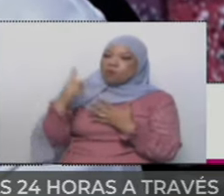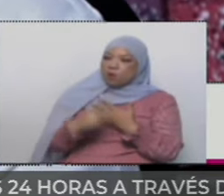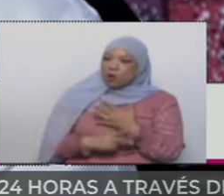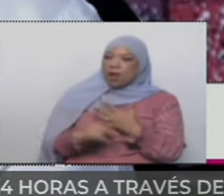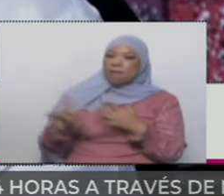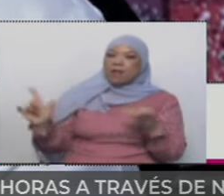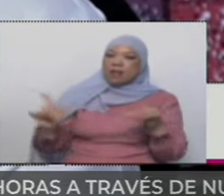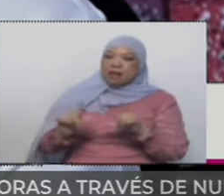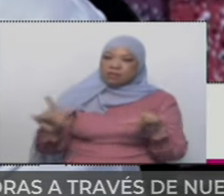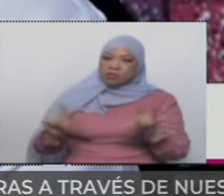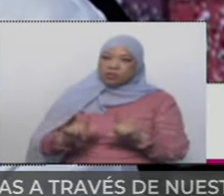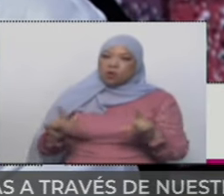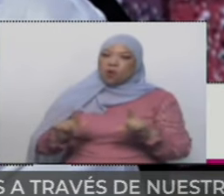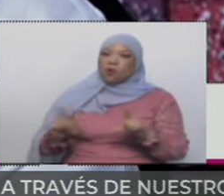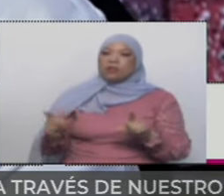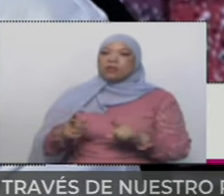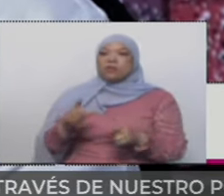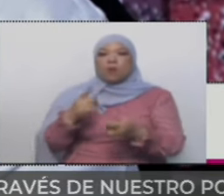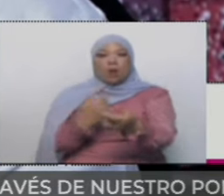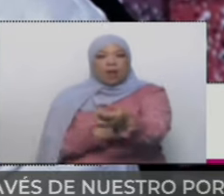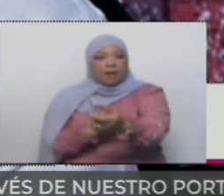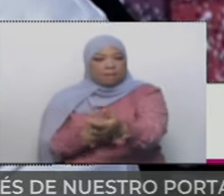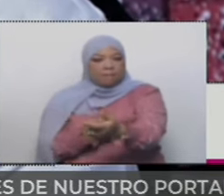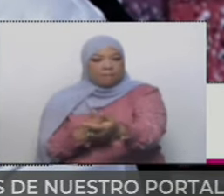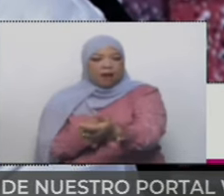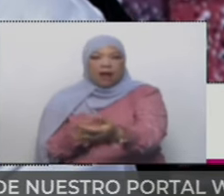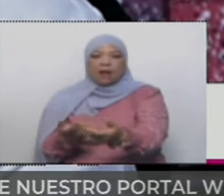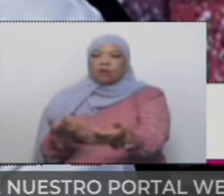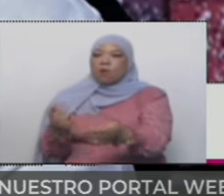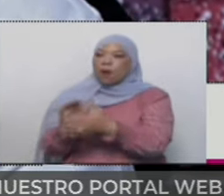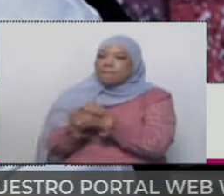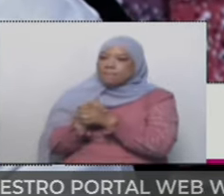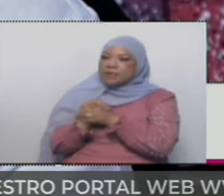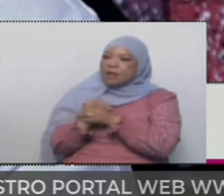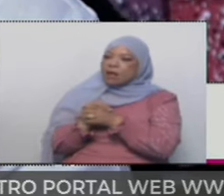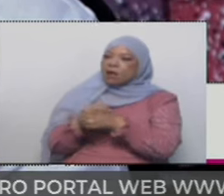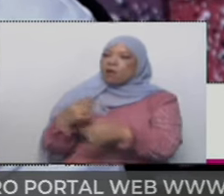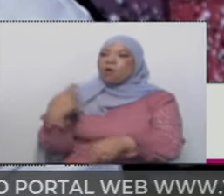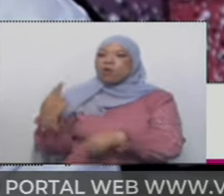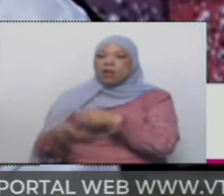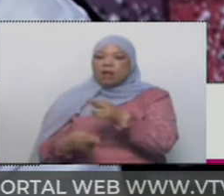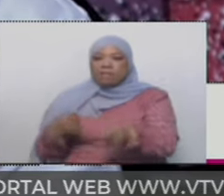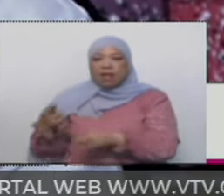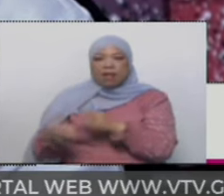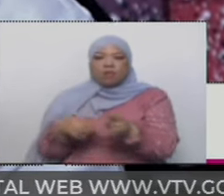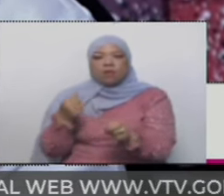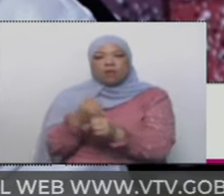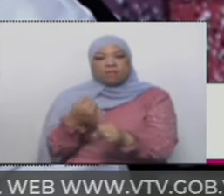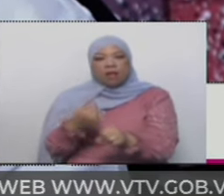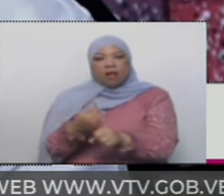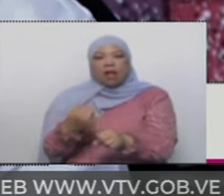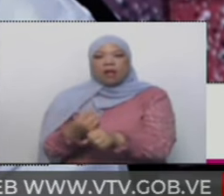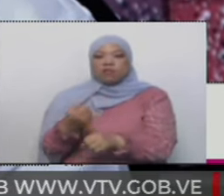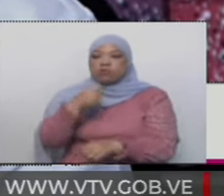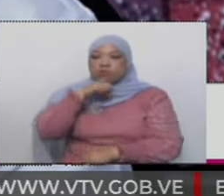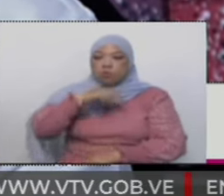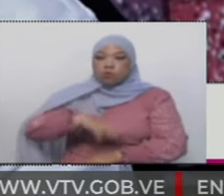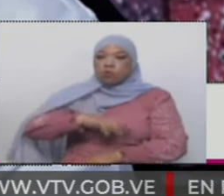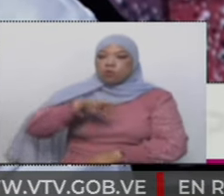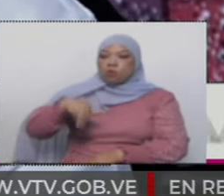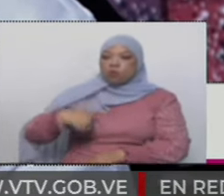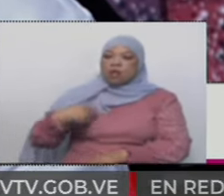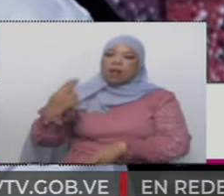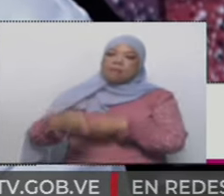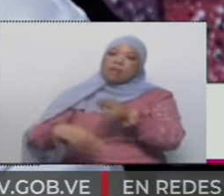clase obrera, sus hermanos de clase, donde nosotros, presidente, estamos haciendo algo histórico en el metro